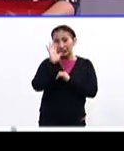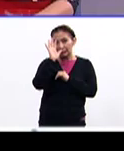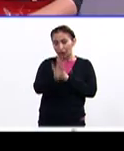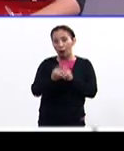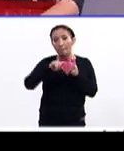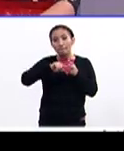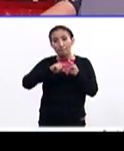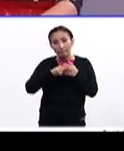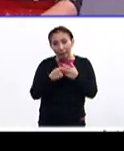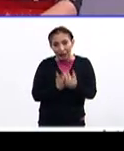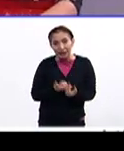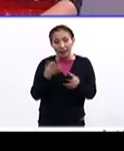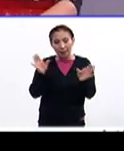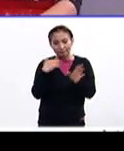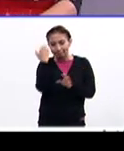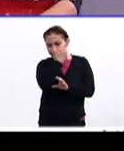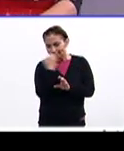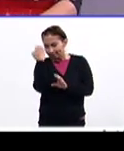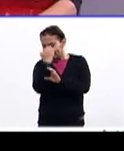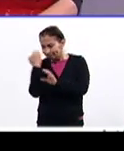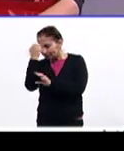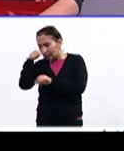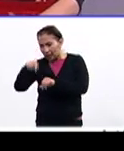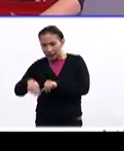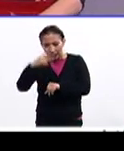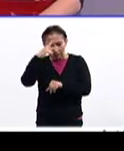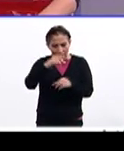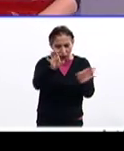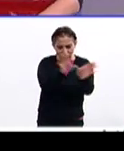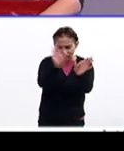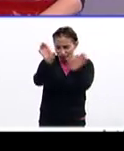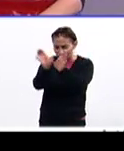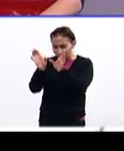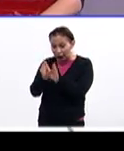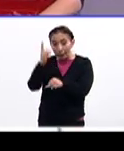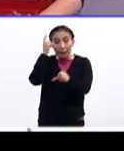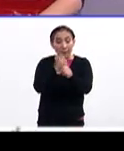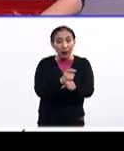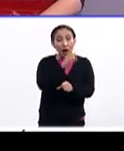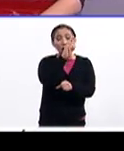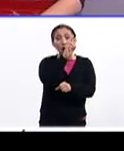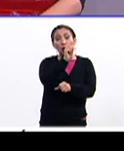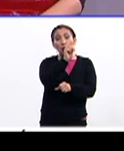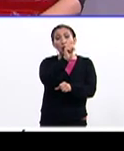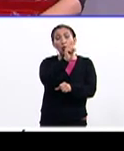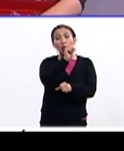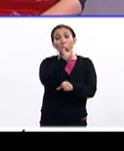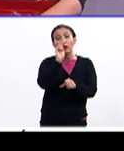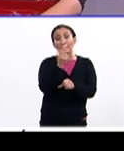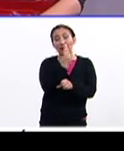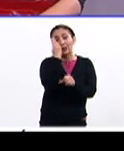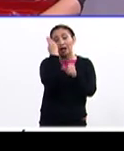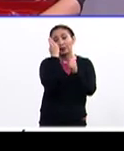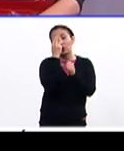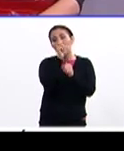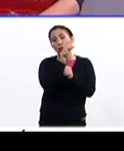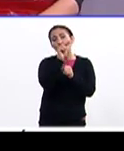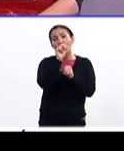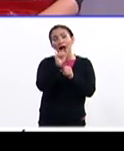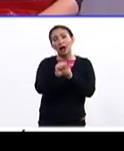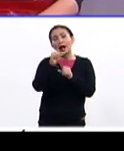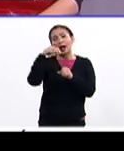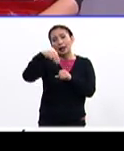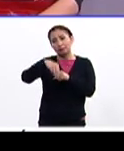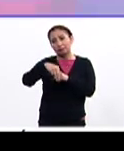1995 inicia la acreditación en México y la primera es la Universidad Autónoma del Estado de México. Uh-huh.